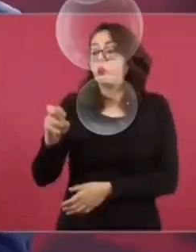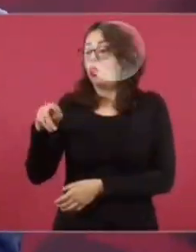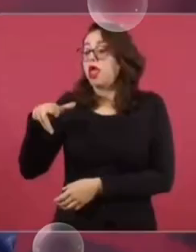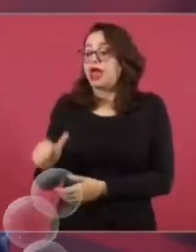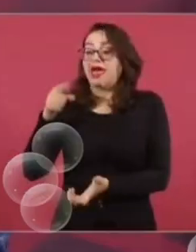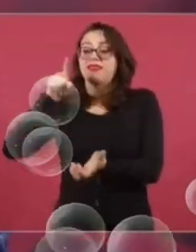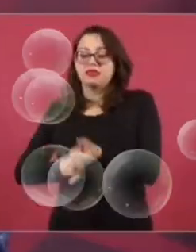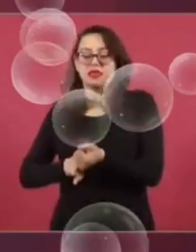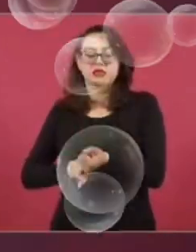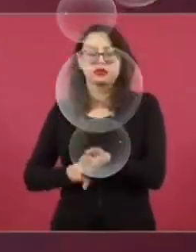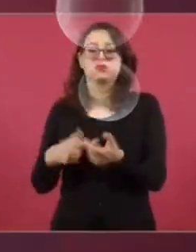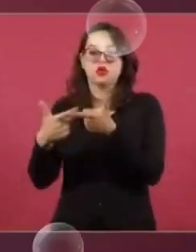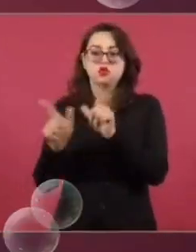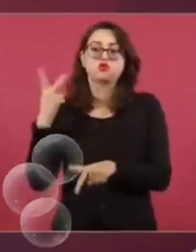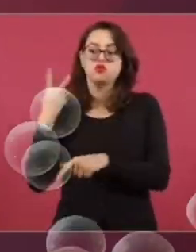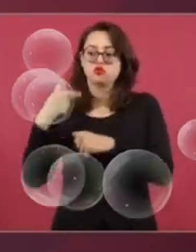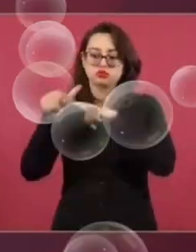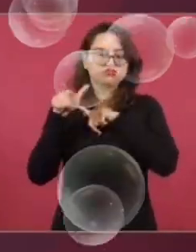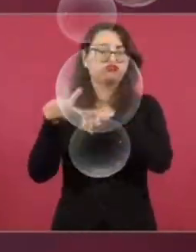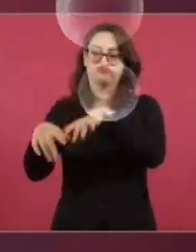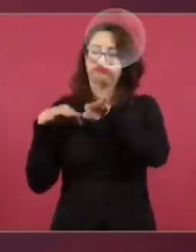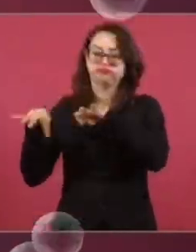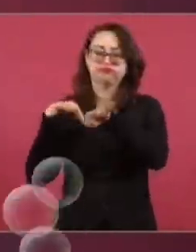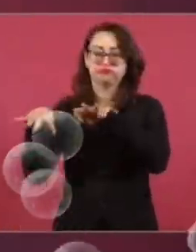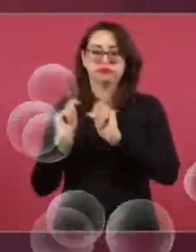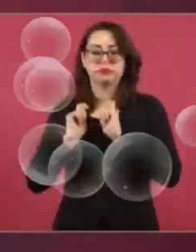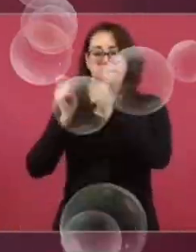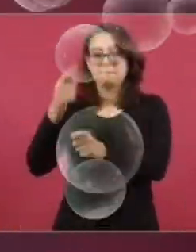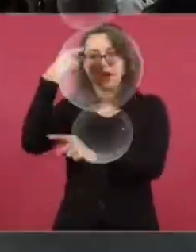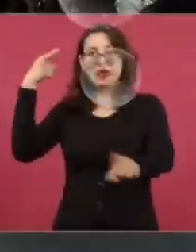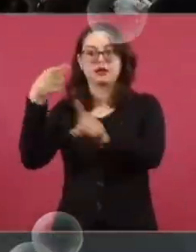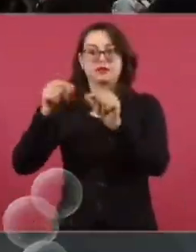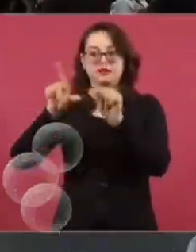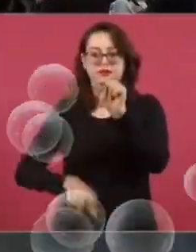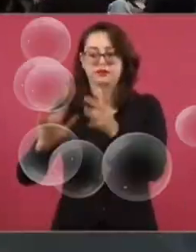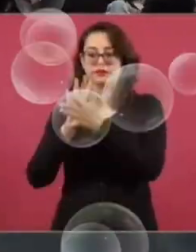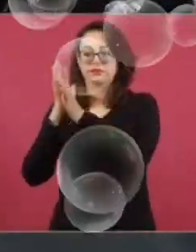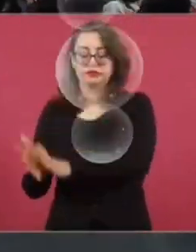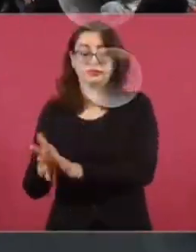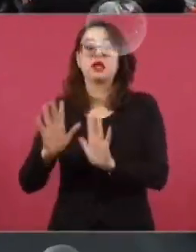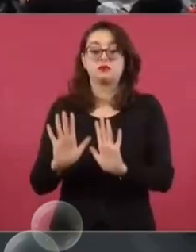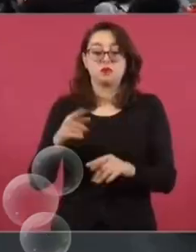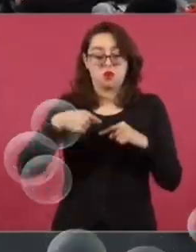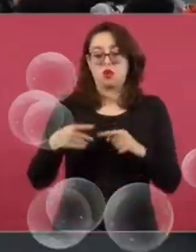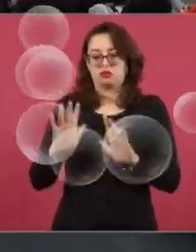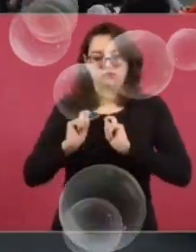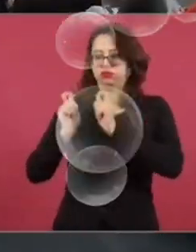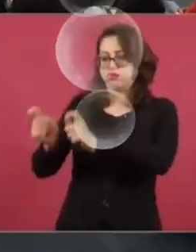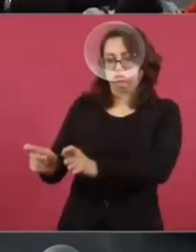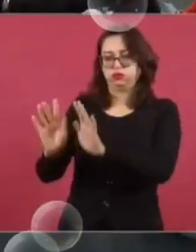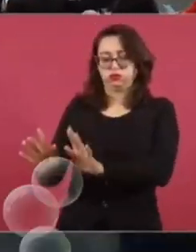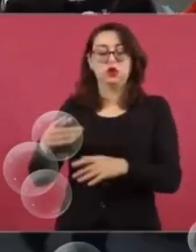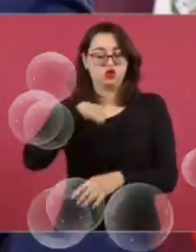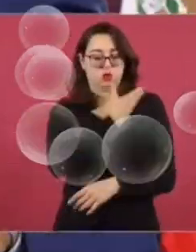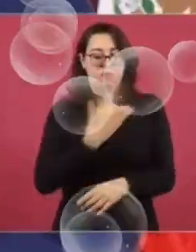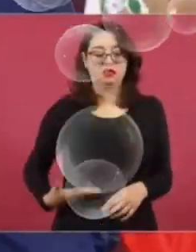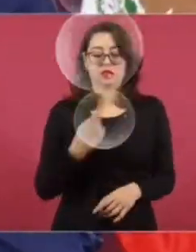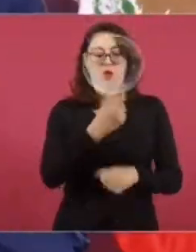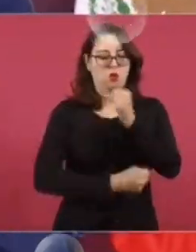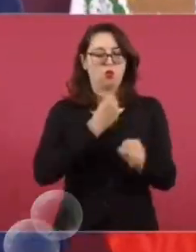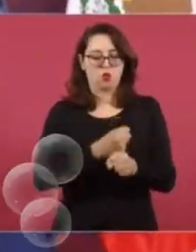la conducción de el movimiento de transformación y yo me quedo Pues un año